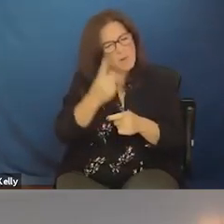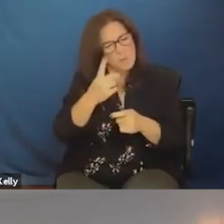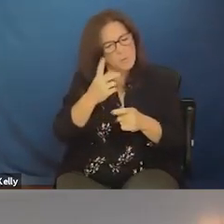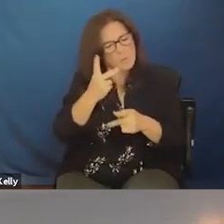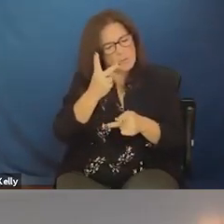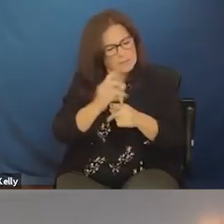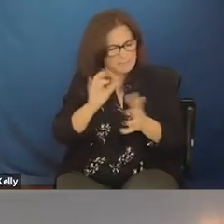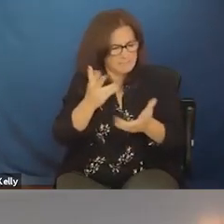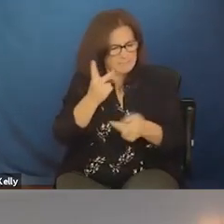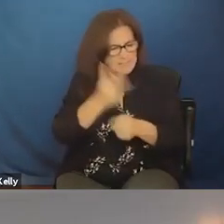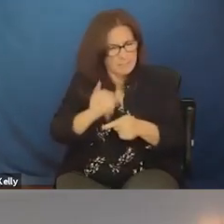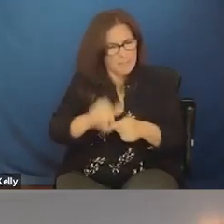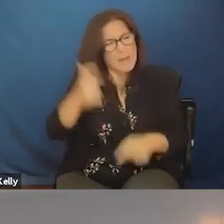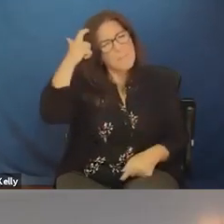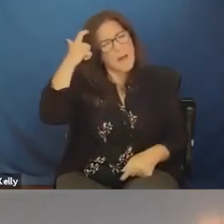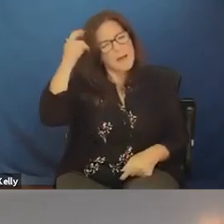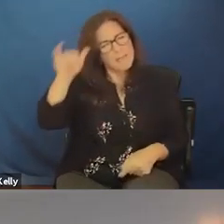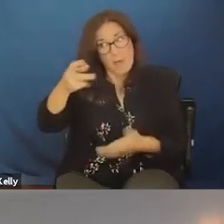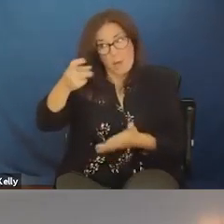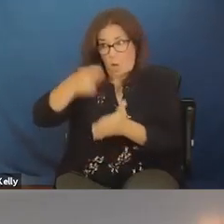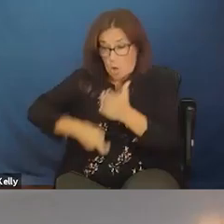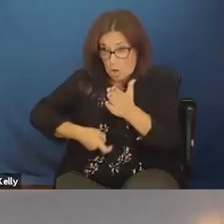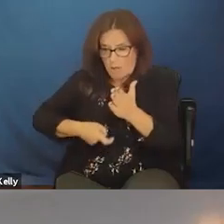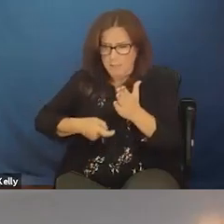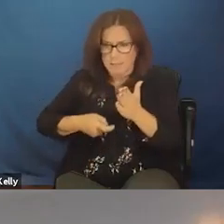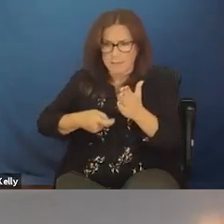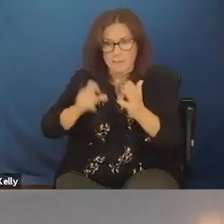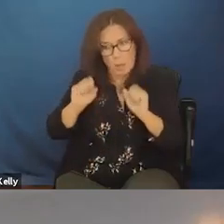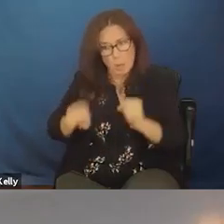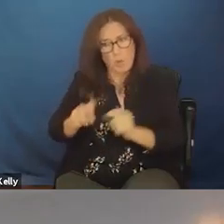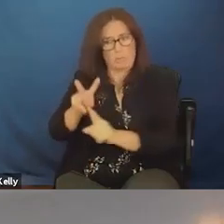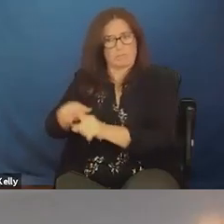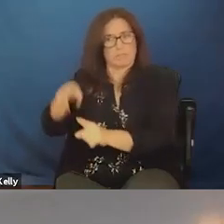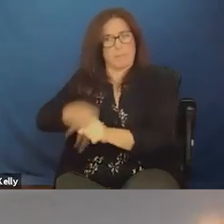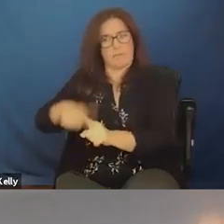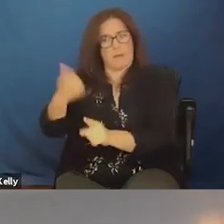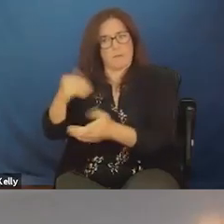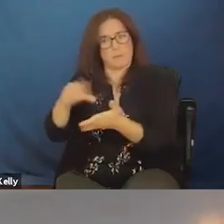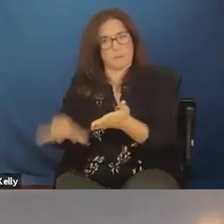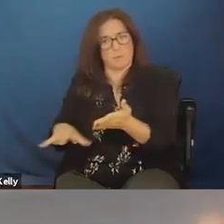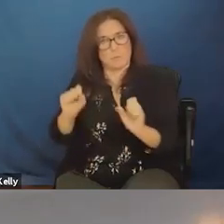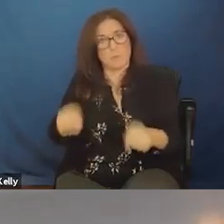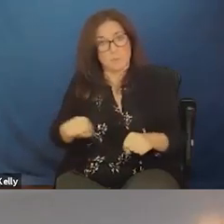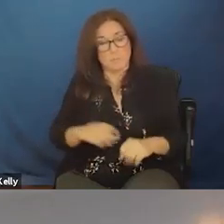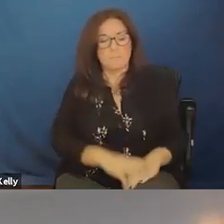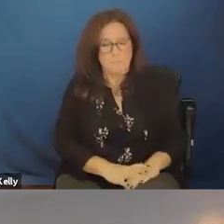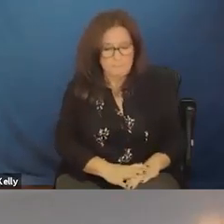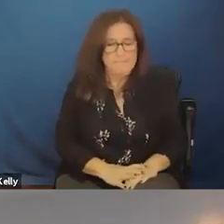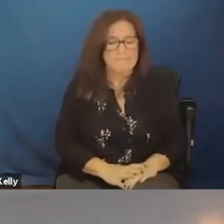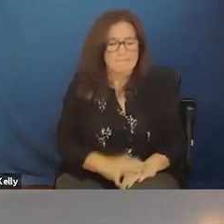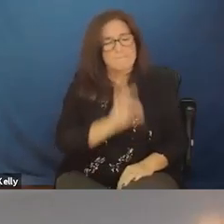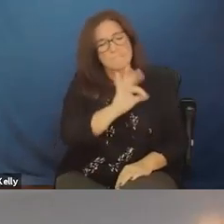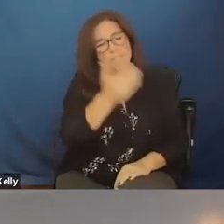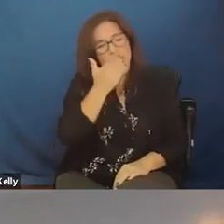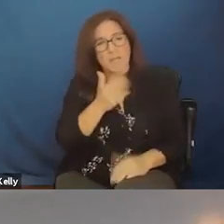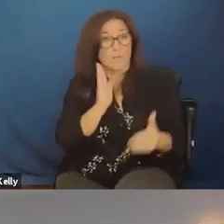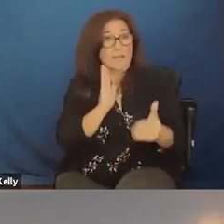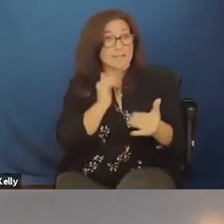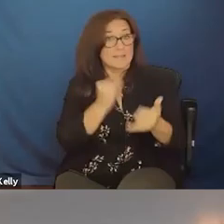los costos gracias gracias presidenta ford y esos son todos los comentarios del público